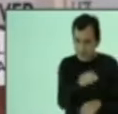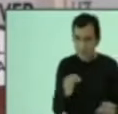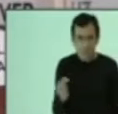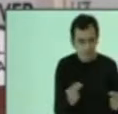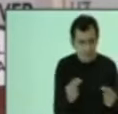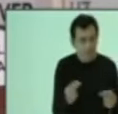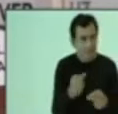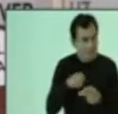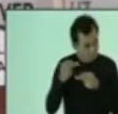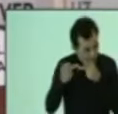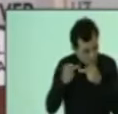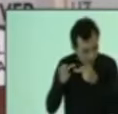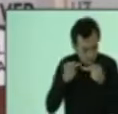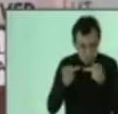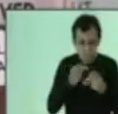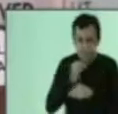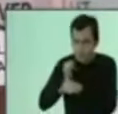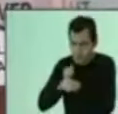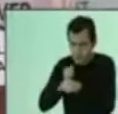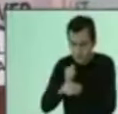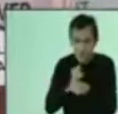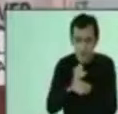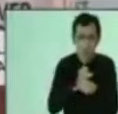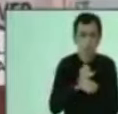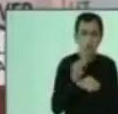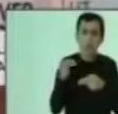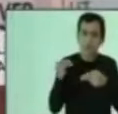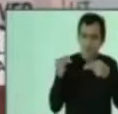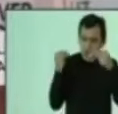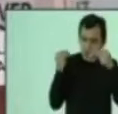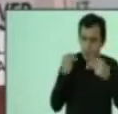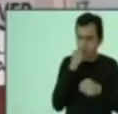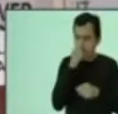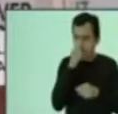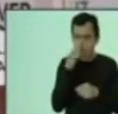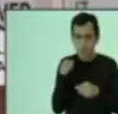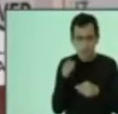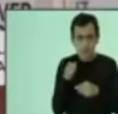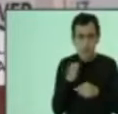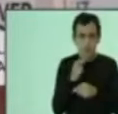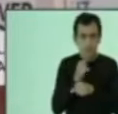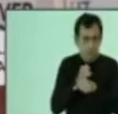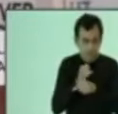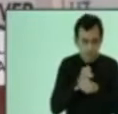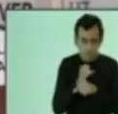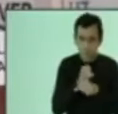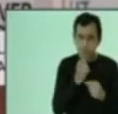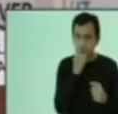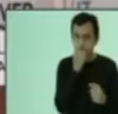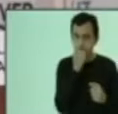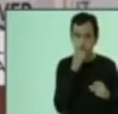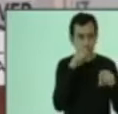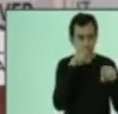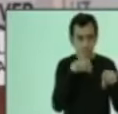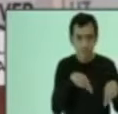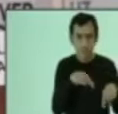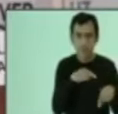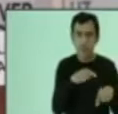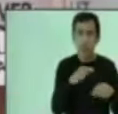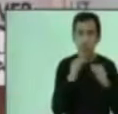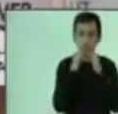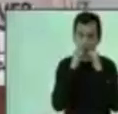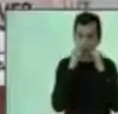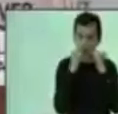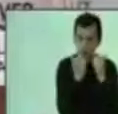consultor para la iniciativa privada y la iniciativa pública. Al igual, fundé una